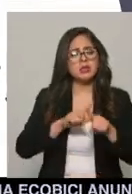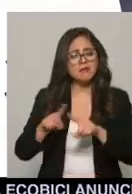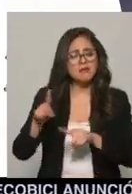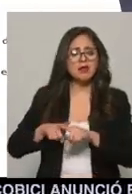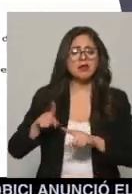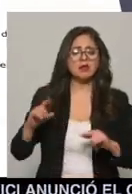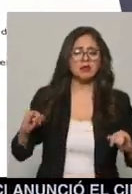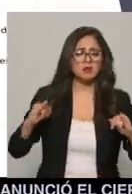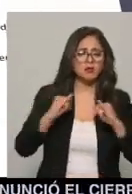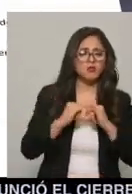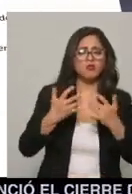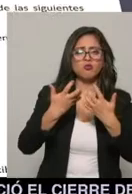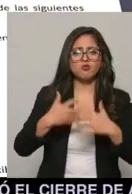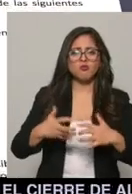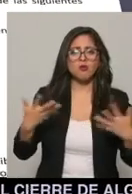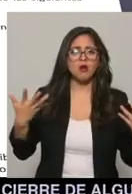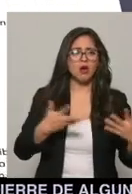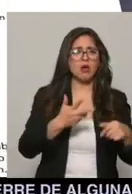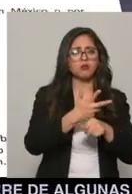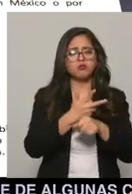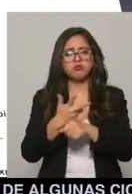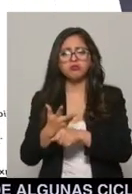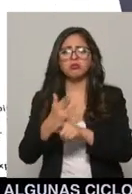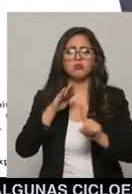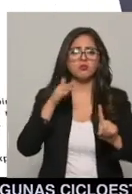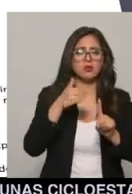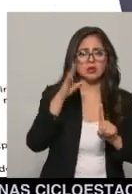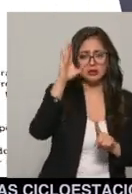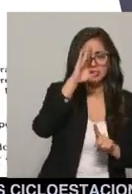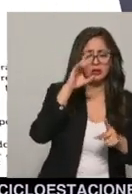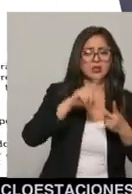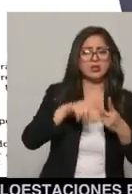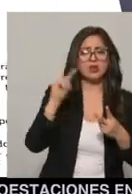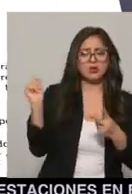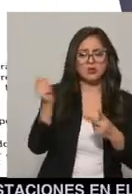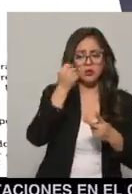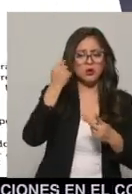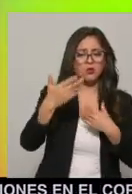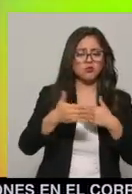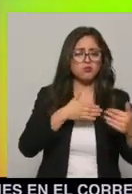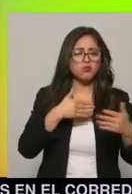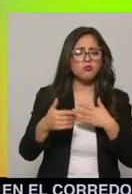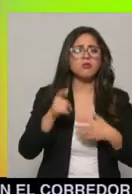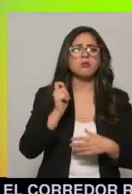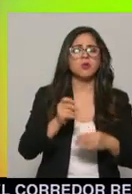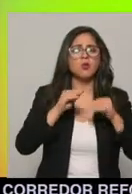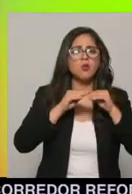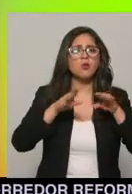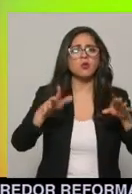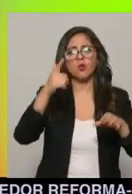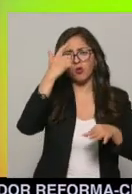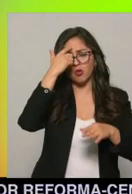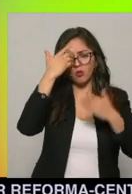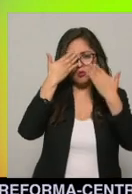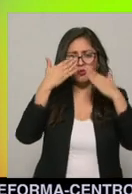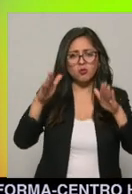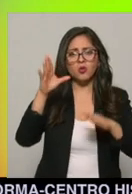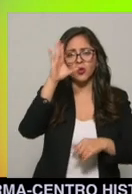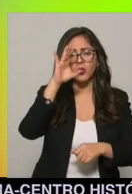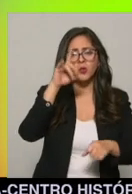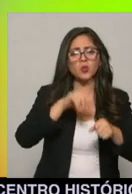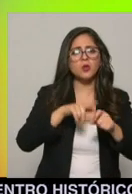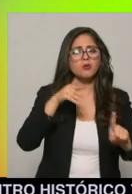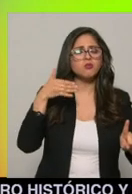audiovisuales enfocados a ciencia, tecnología, innovación, patrimonio del conocimiento de cultura